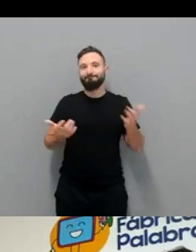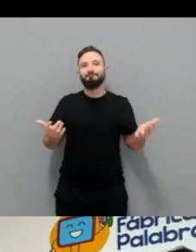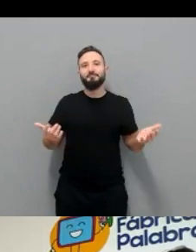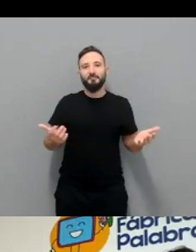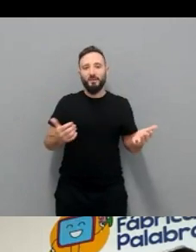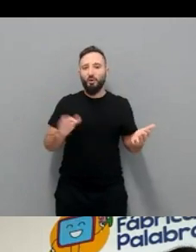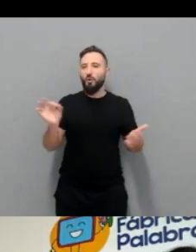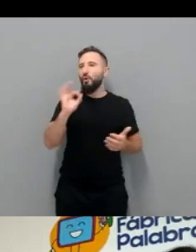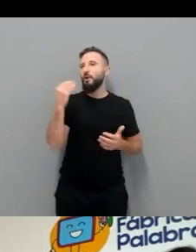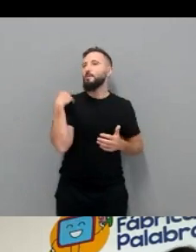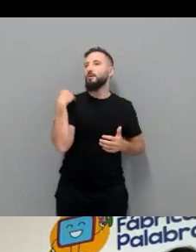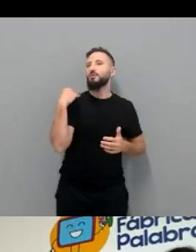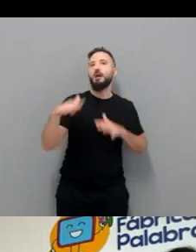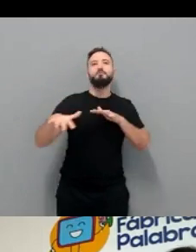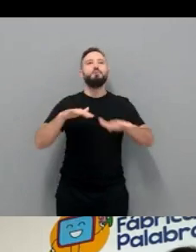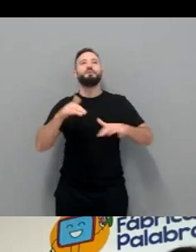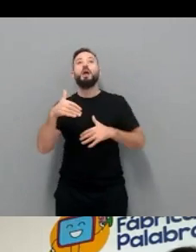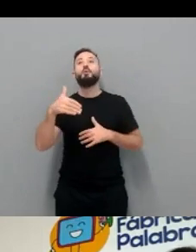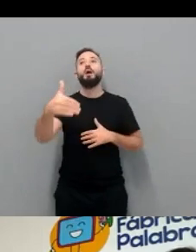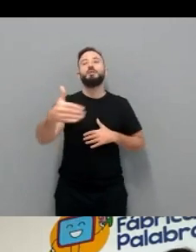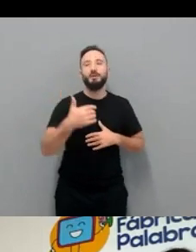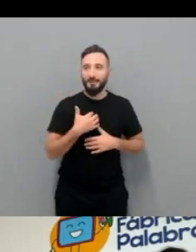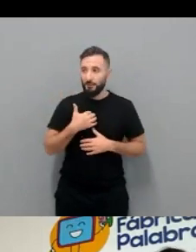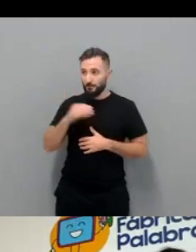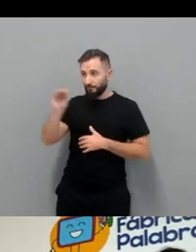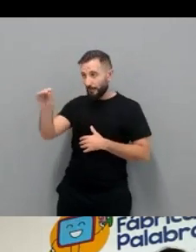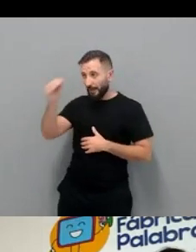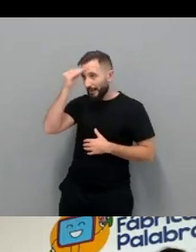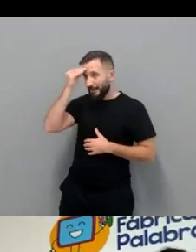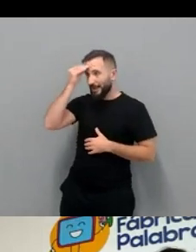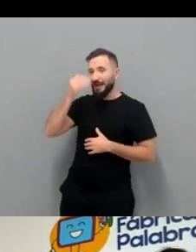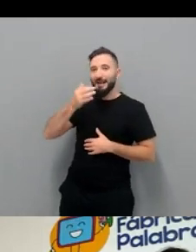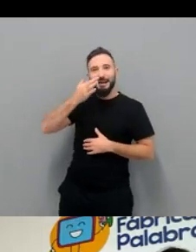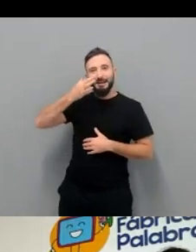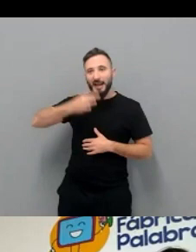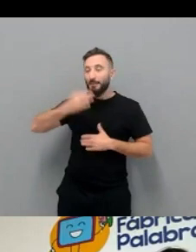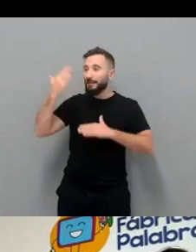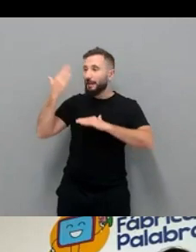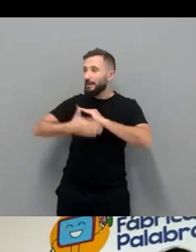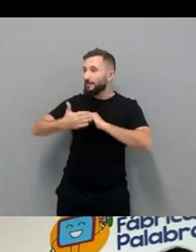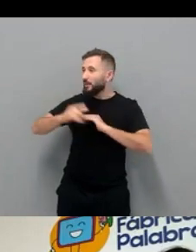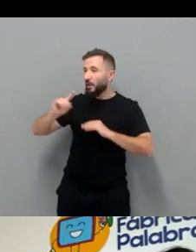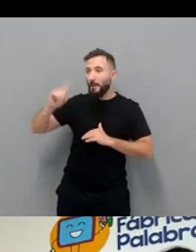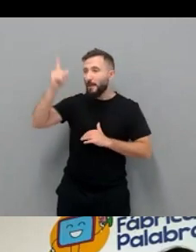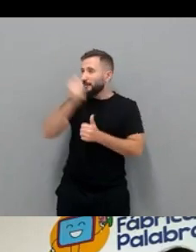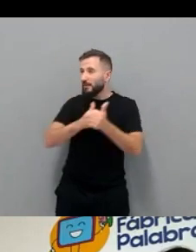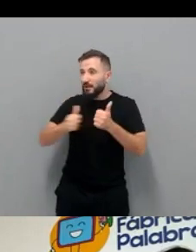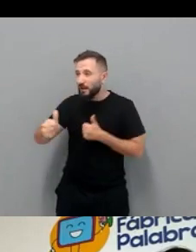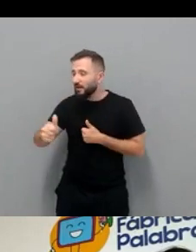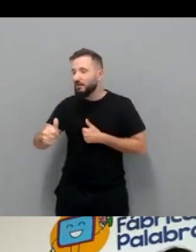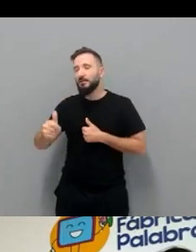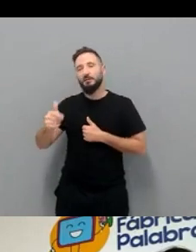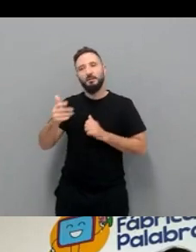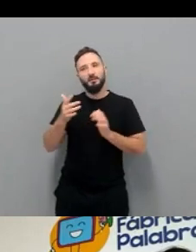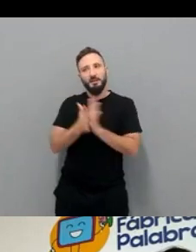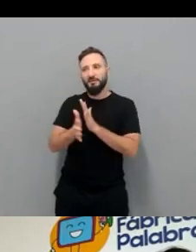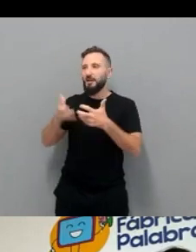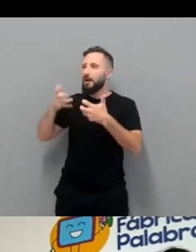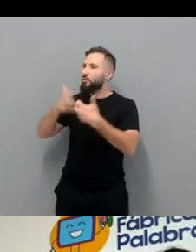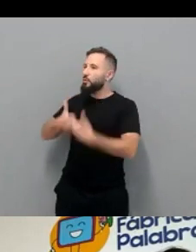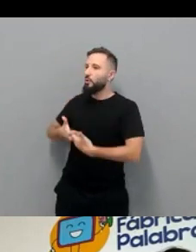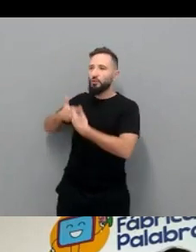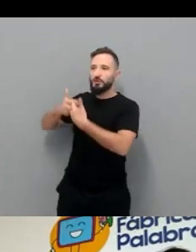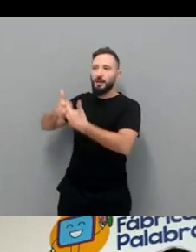cuándo van a poder moverse, y es como si realmente os creéis que es lo más limitante que van a tener, vamos a tener una lucha muy